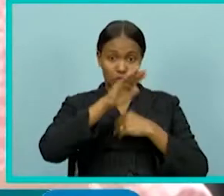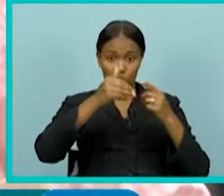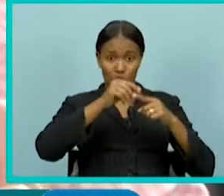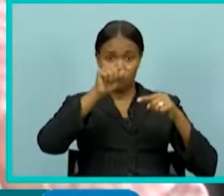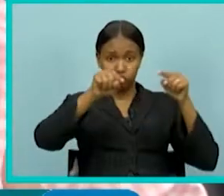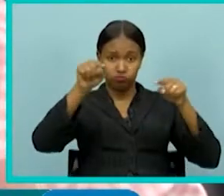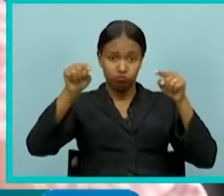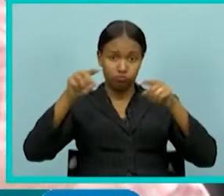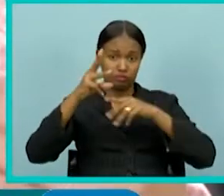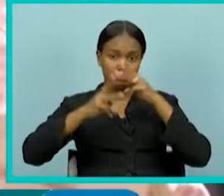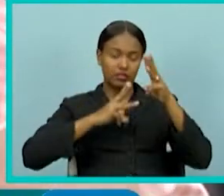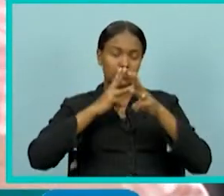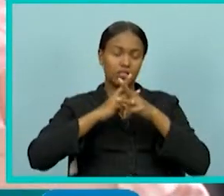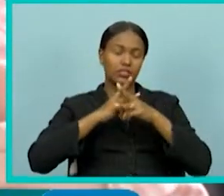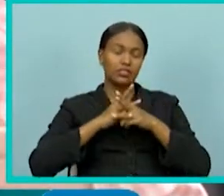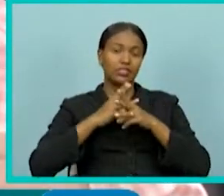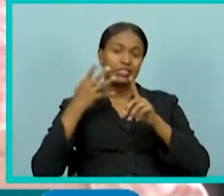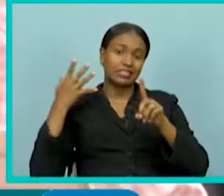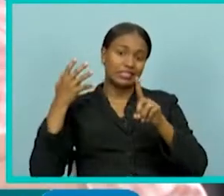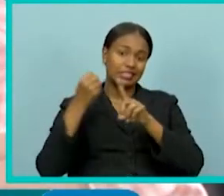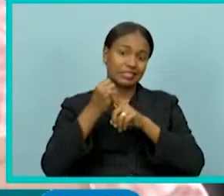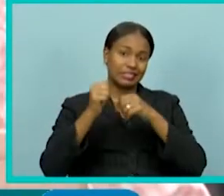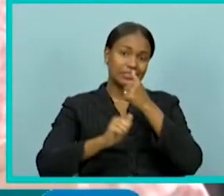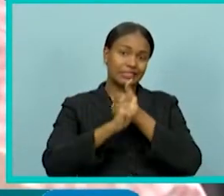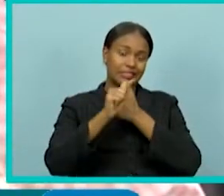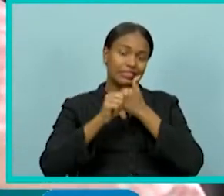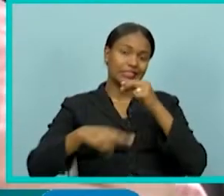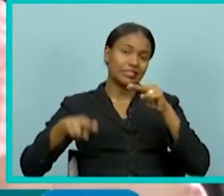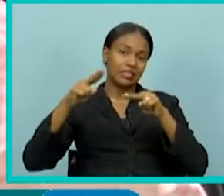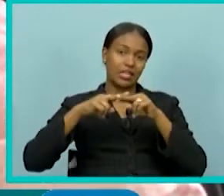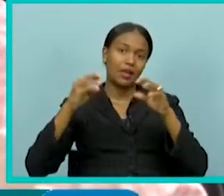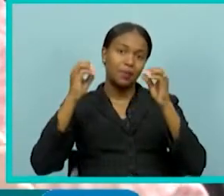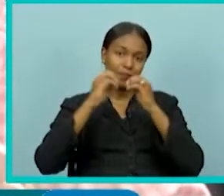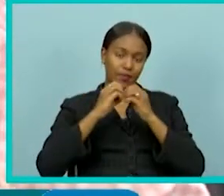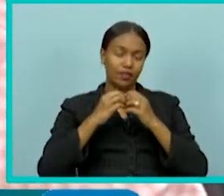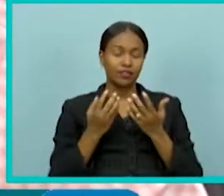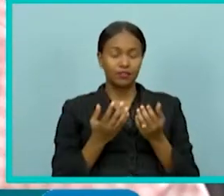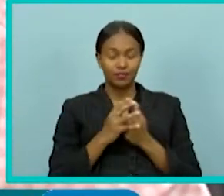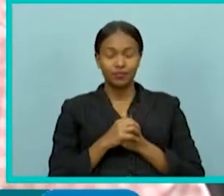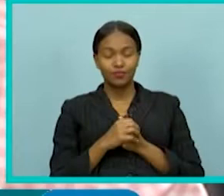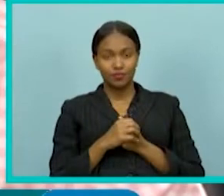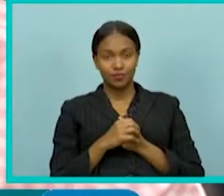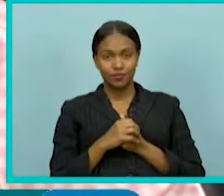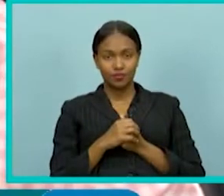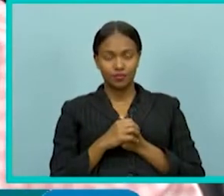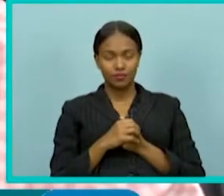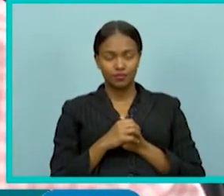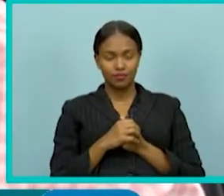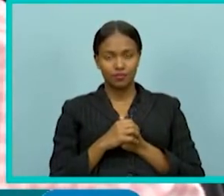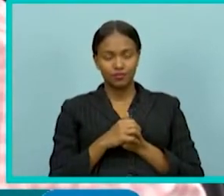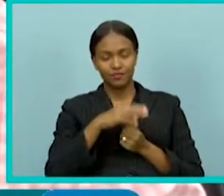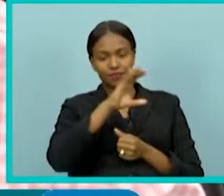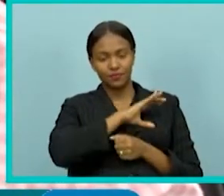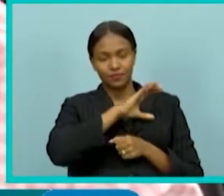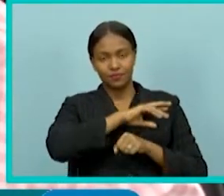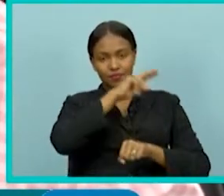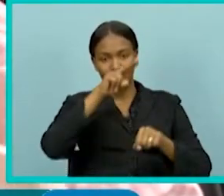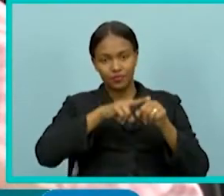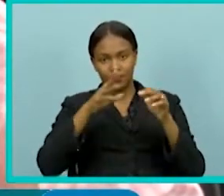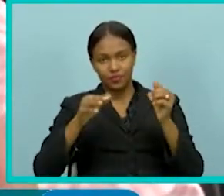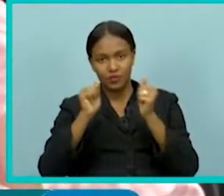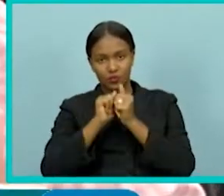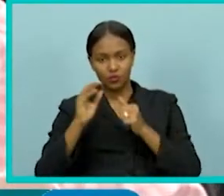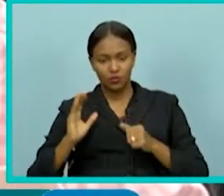mundo un rebote de la delincuencia en términos estadísticos. La Policía Nacional, junto con